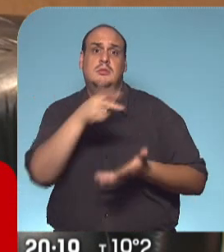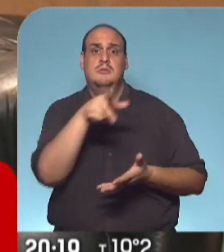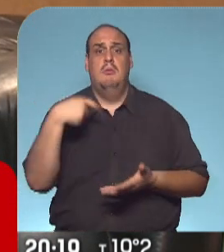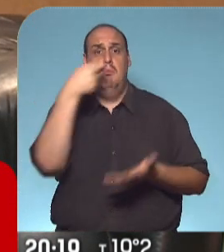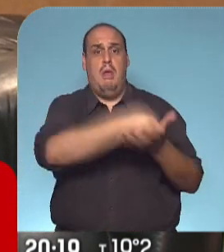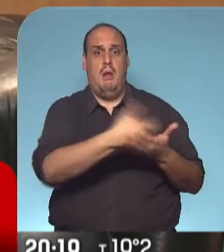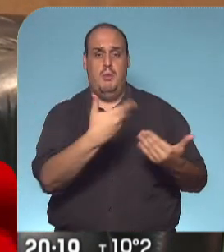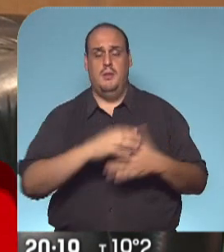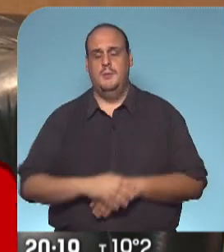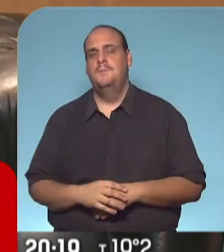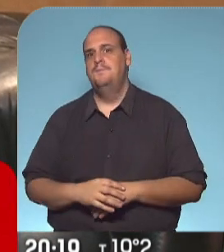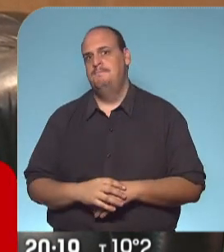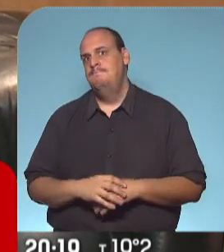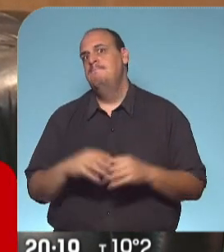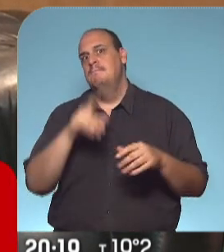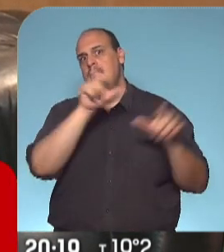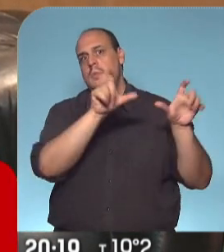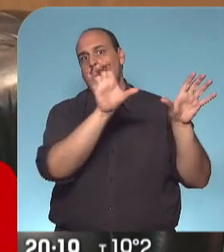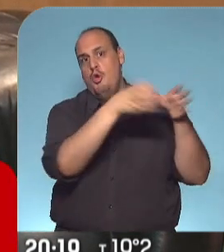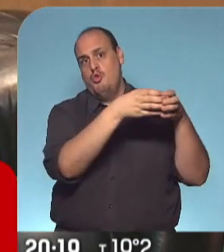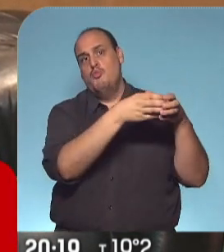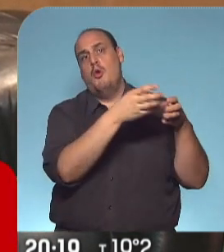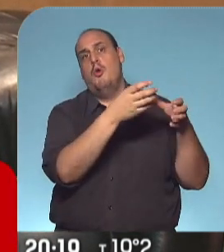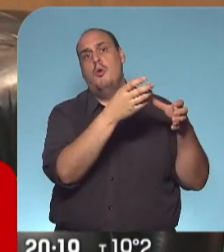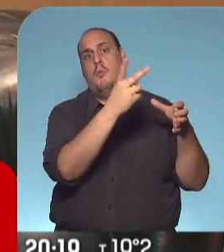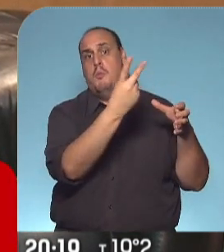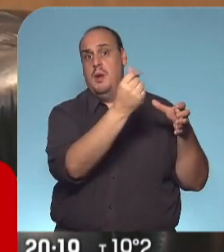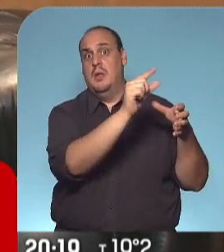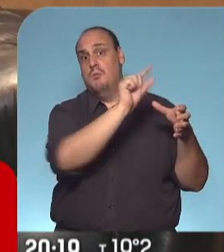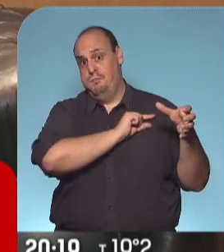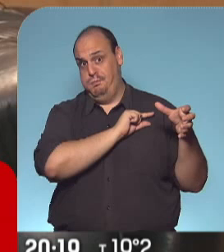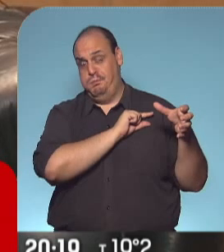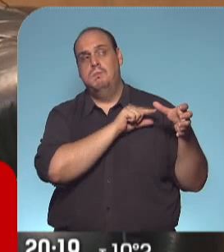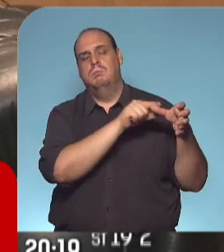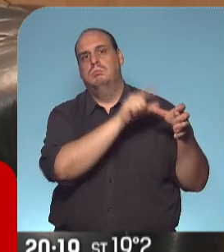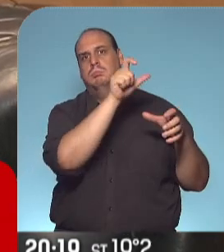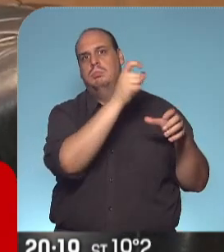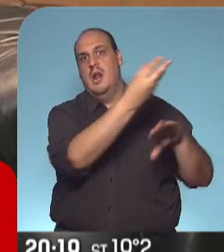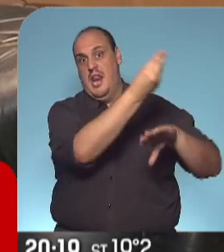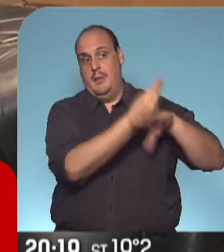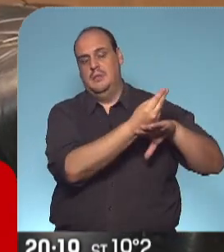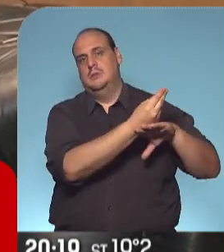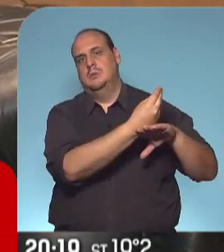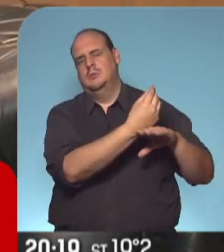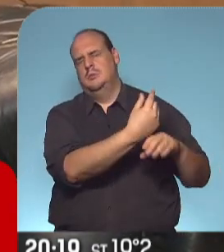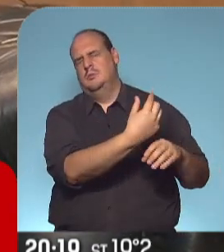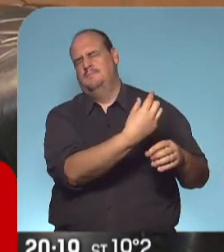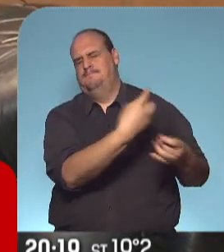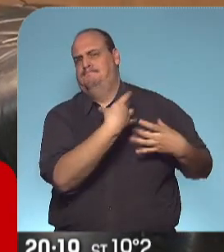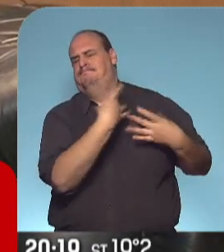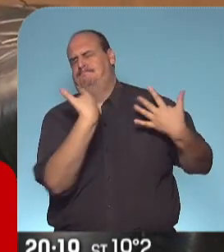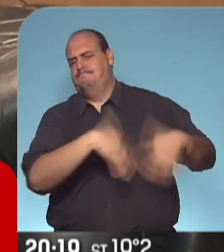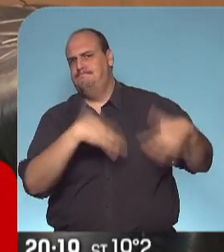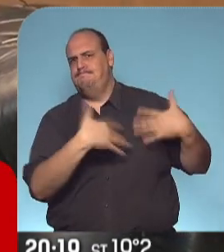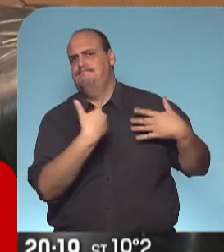parte de representantes de los bonistas, inclusive en la previa, en el sentido de que